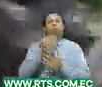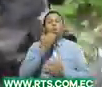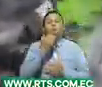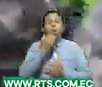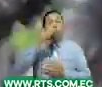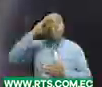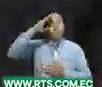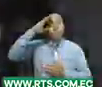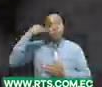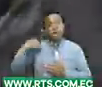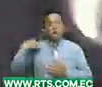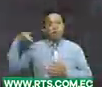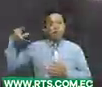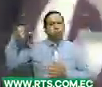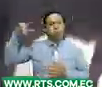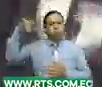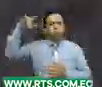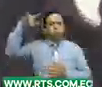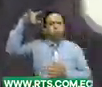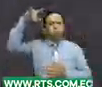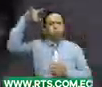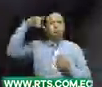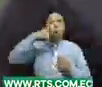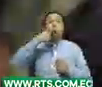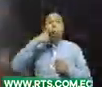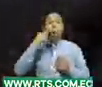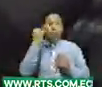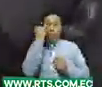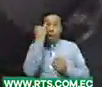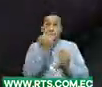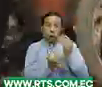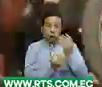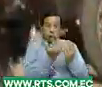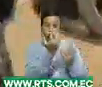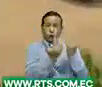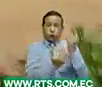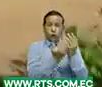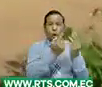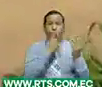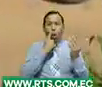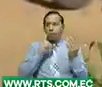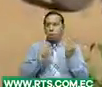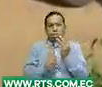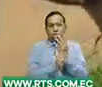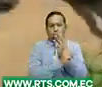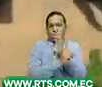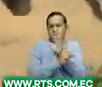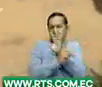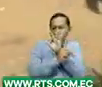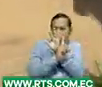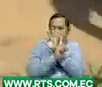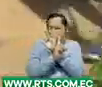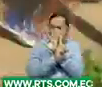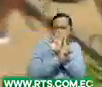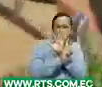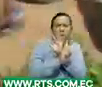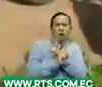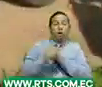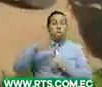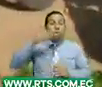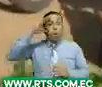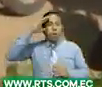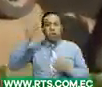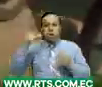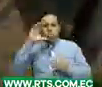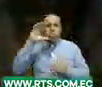utilizado para localizar a este hombre, quien estaba escondido entre la maleza en la ciudadela Bellavista, en Puerto Viejo, provincia de Manabí.